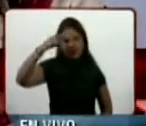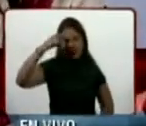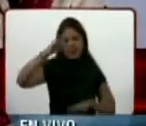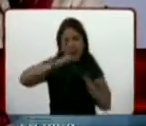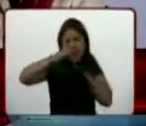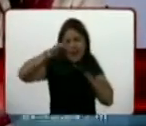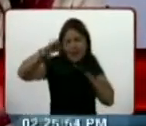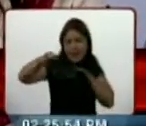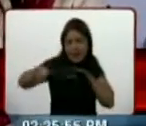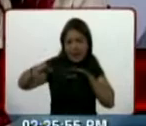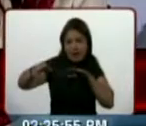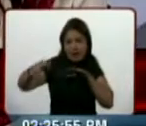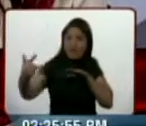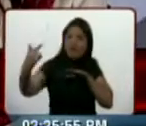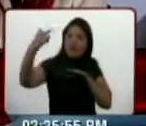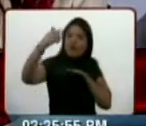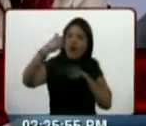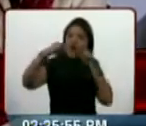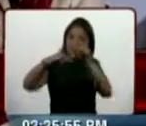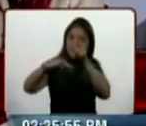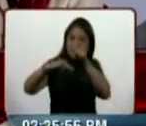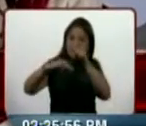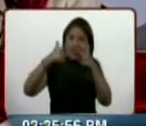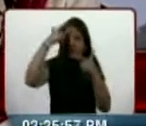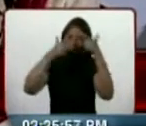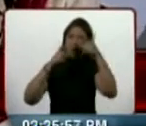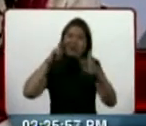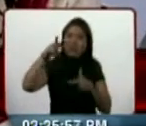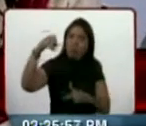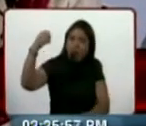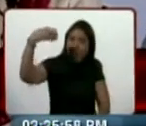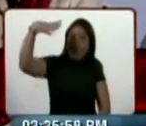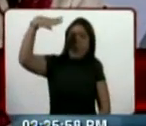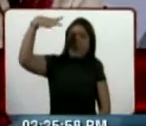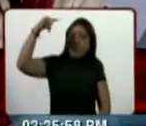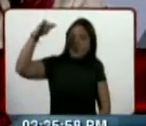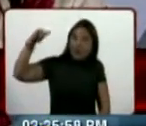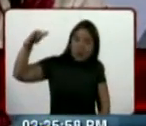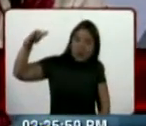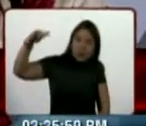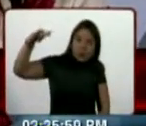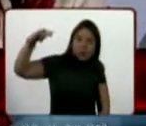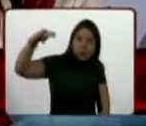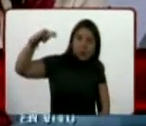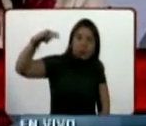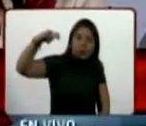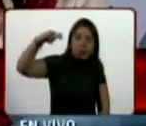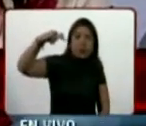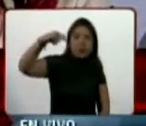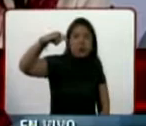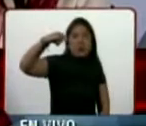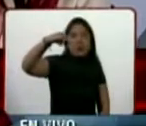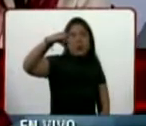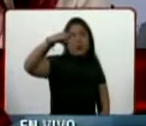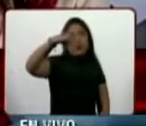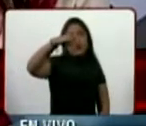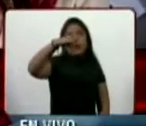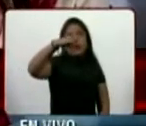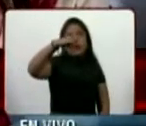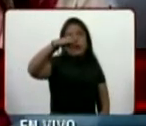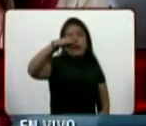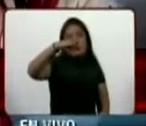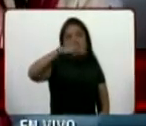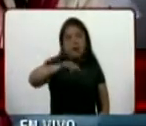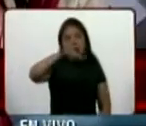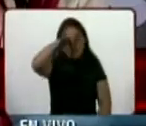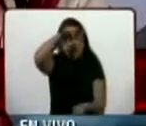traía a nuestro comandante. Cuando vimos la luz que se iba acercando y se posó sobre Miraflores,